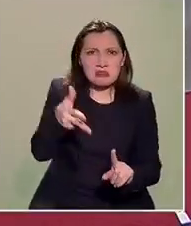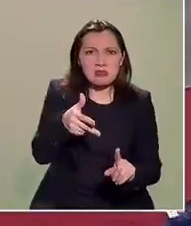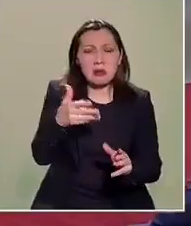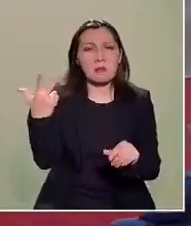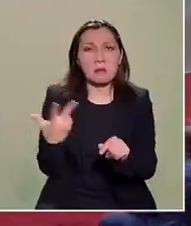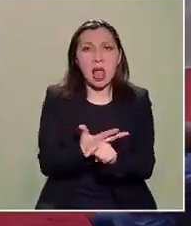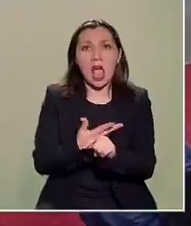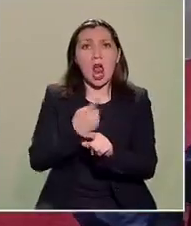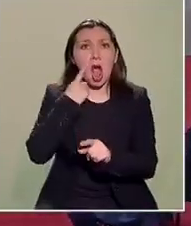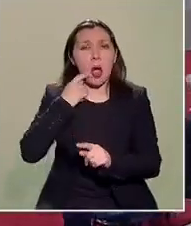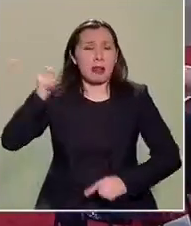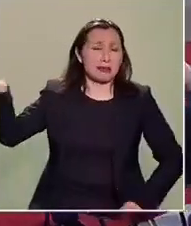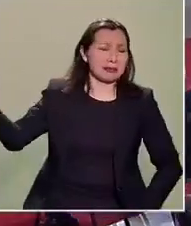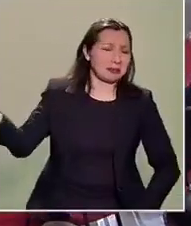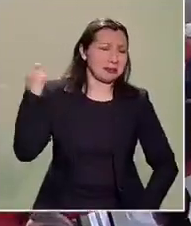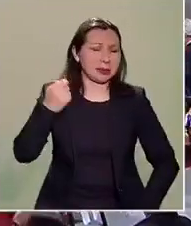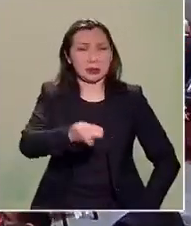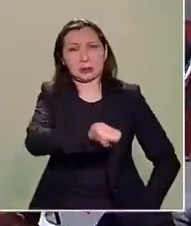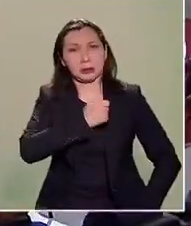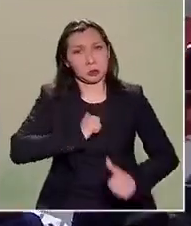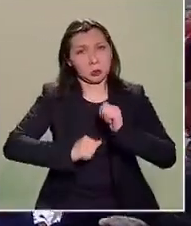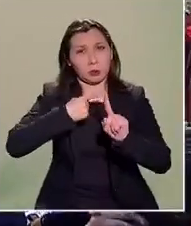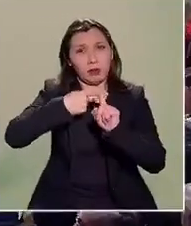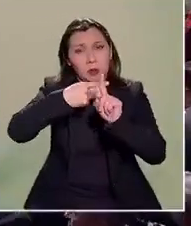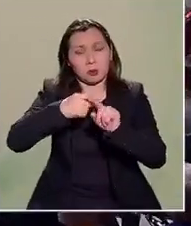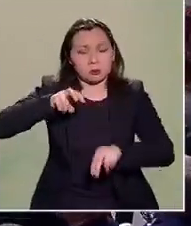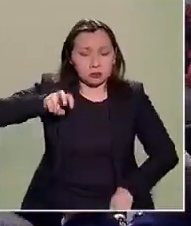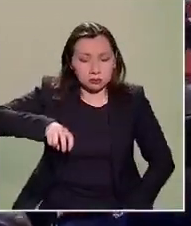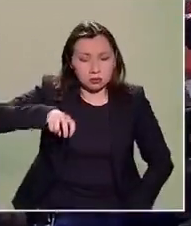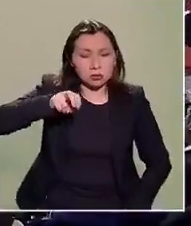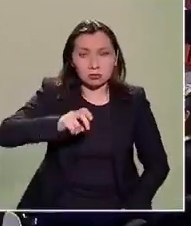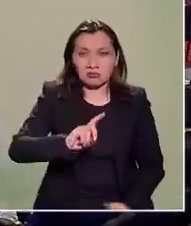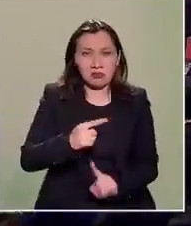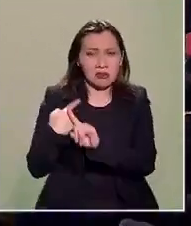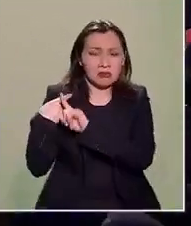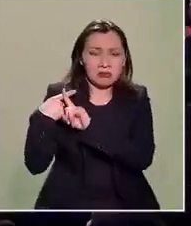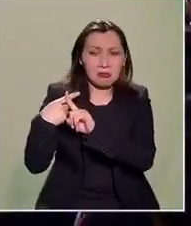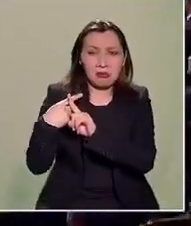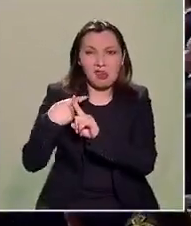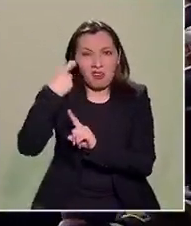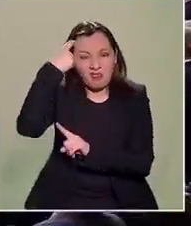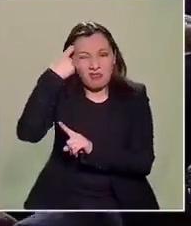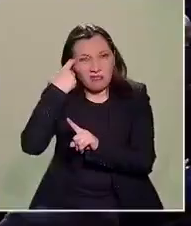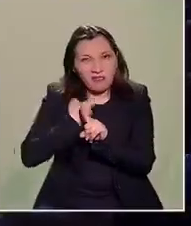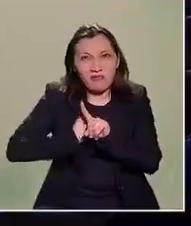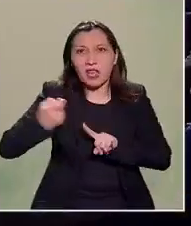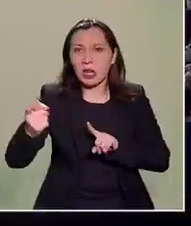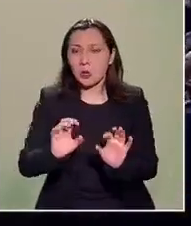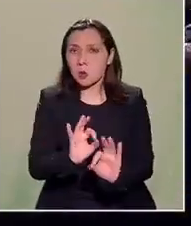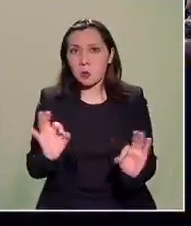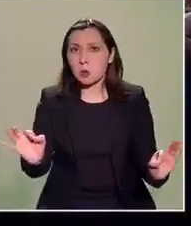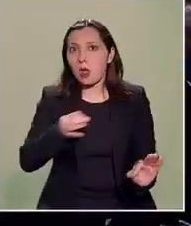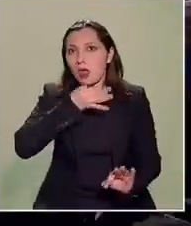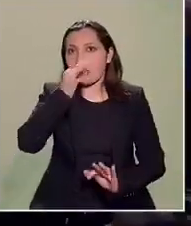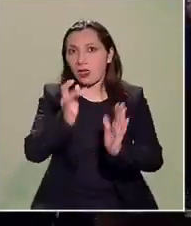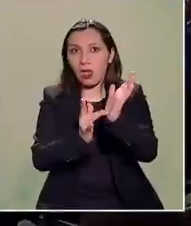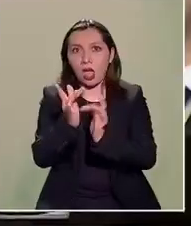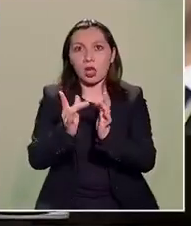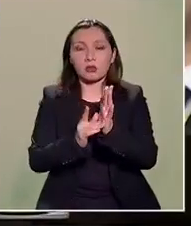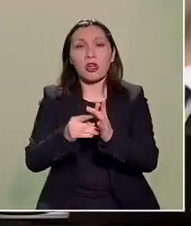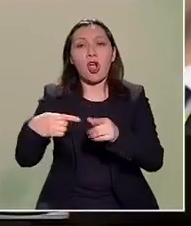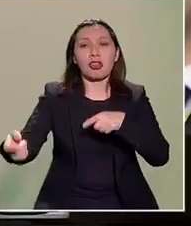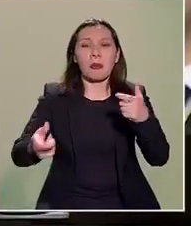los soldados que le maltrataban tan rudamente no invocó venganza alguna sobre aquello que se